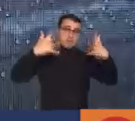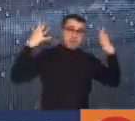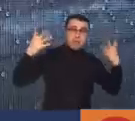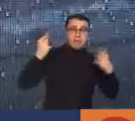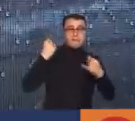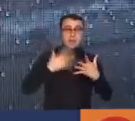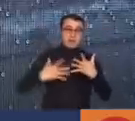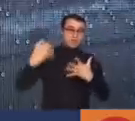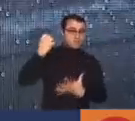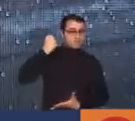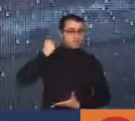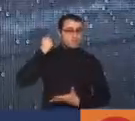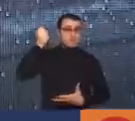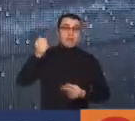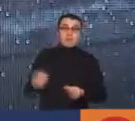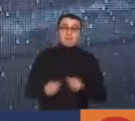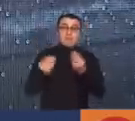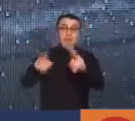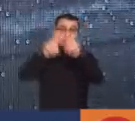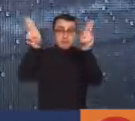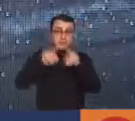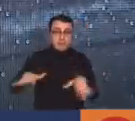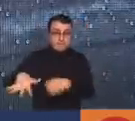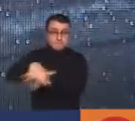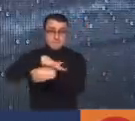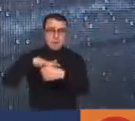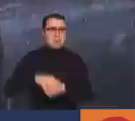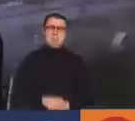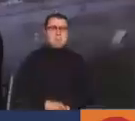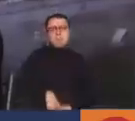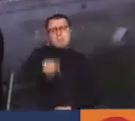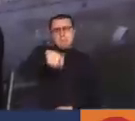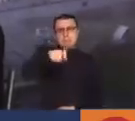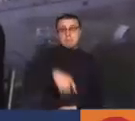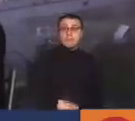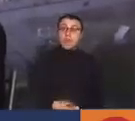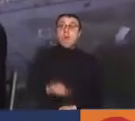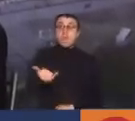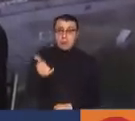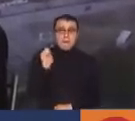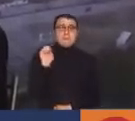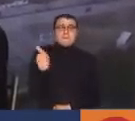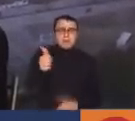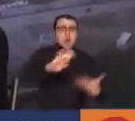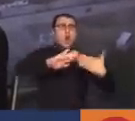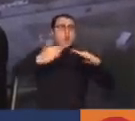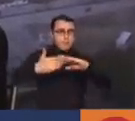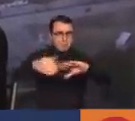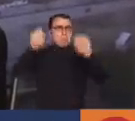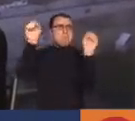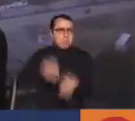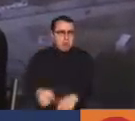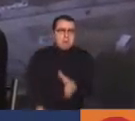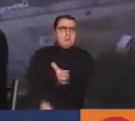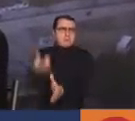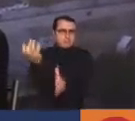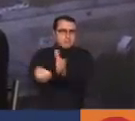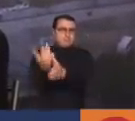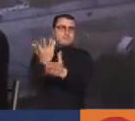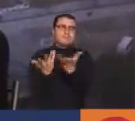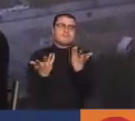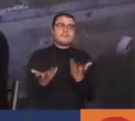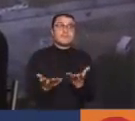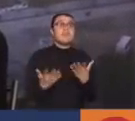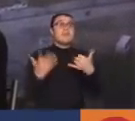para conectar a internet un barrio. La misma comunidad puede hacerlo. Hay 20.000 comunidades